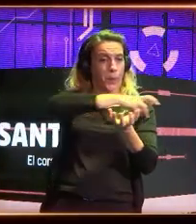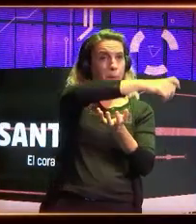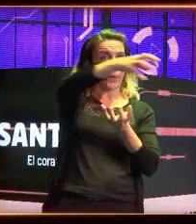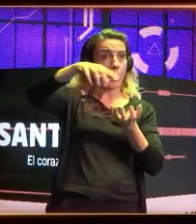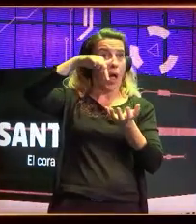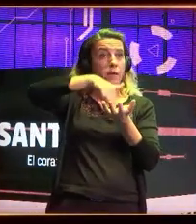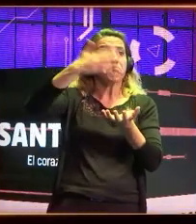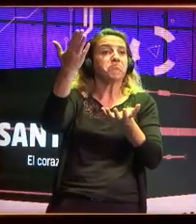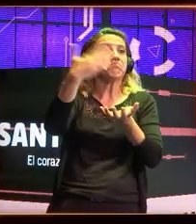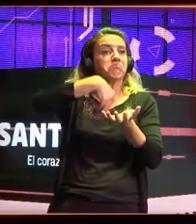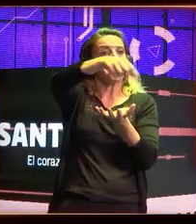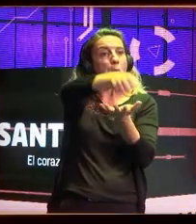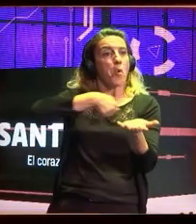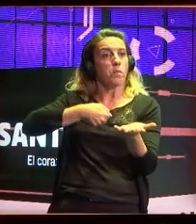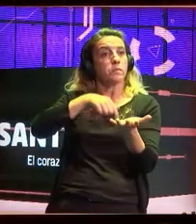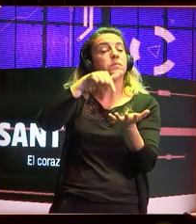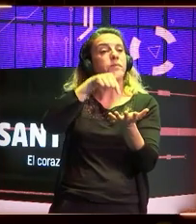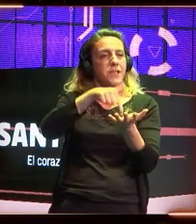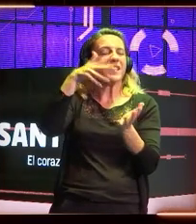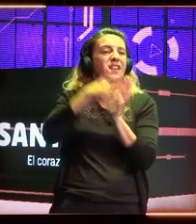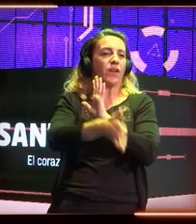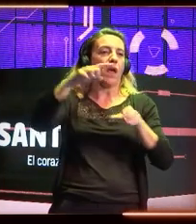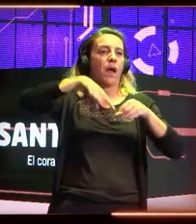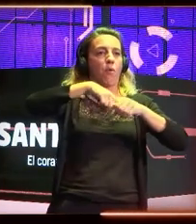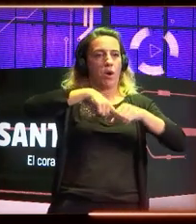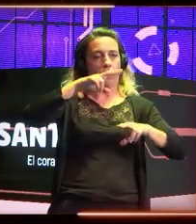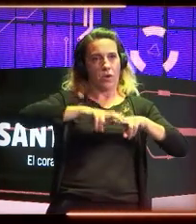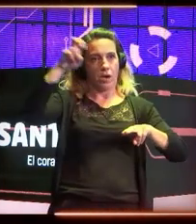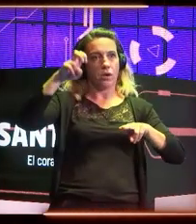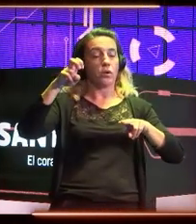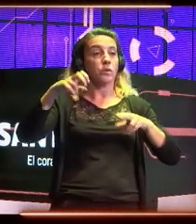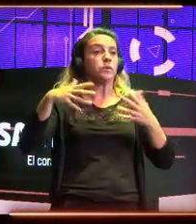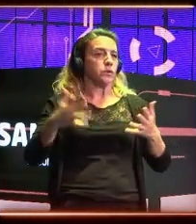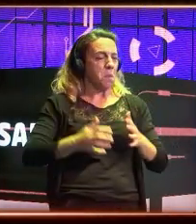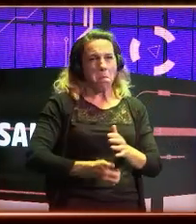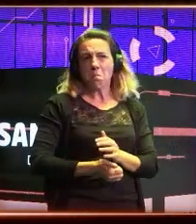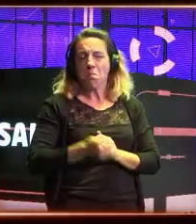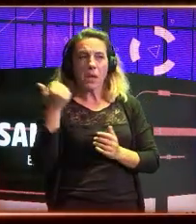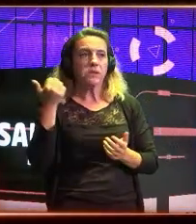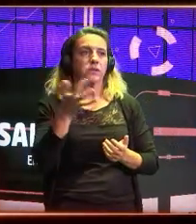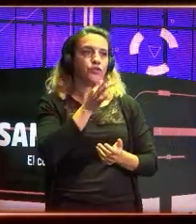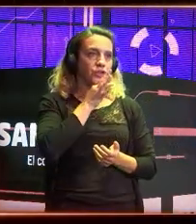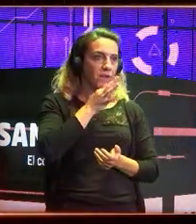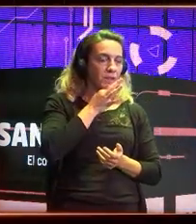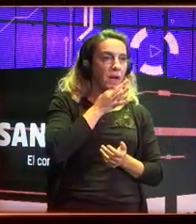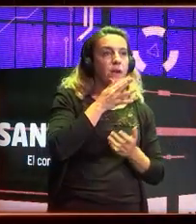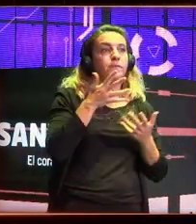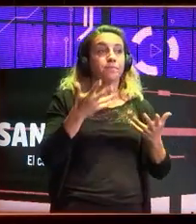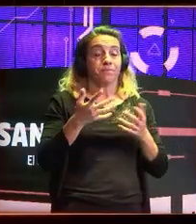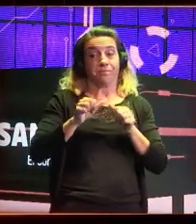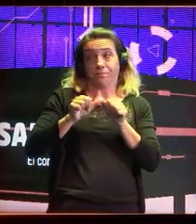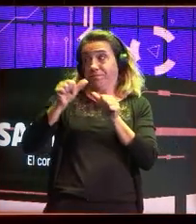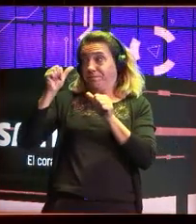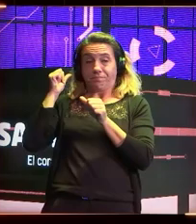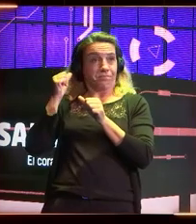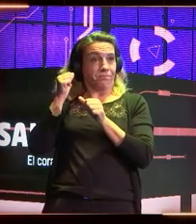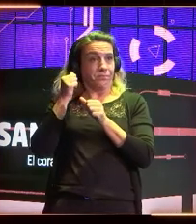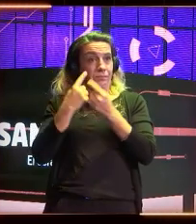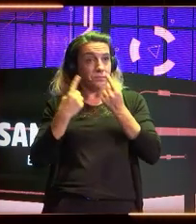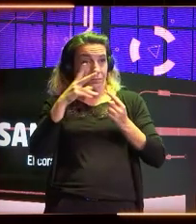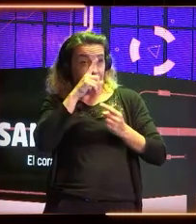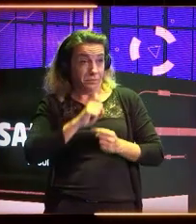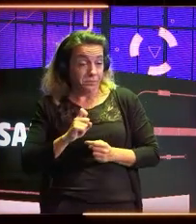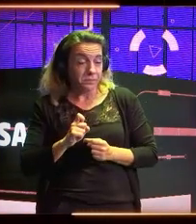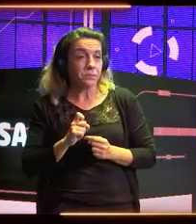indirectamente mostrando la existencia allí de un ojo negro pero es que es más todavía hace tan solo unos años un equipo